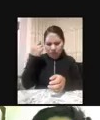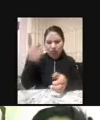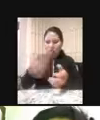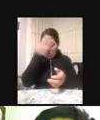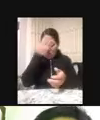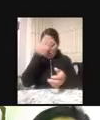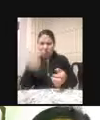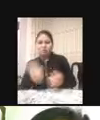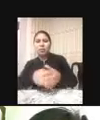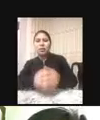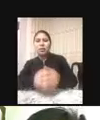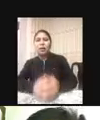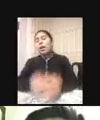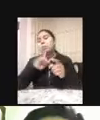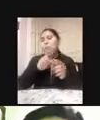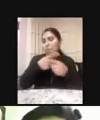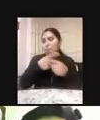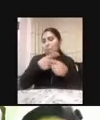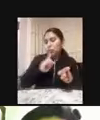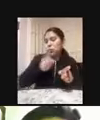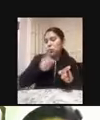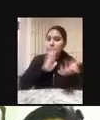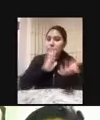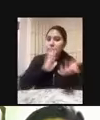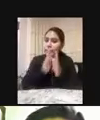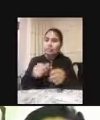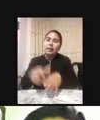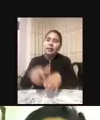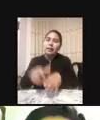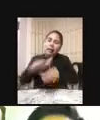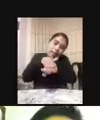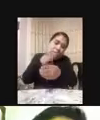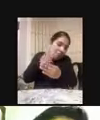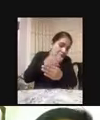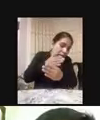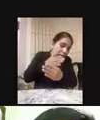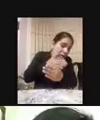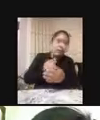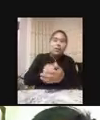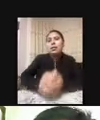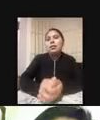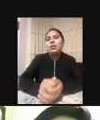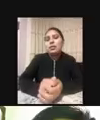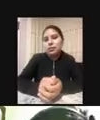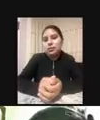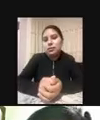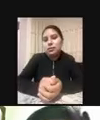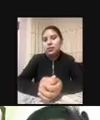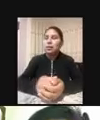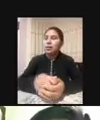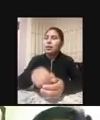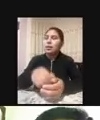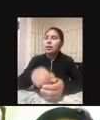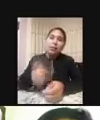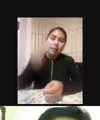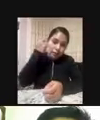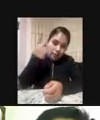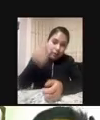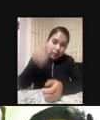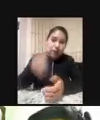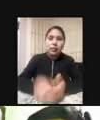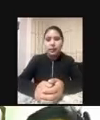manera calmada y simplecita, sí lo van a entender, y eso es lo que estamos apuntando para nuestros peques, para que ellos puedan comprender.